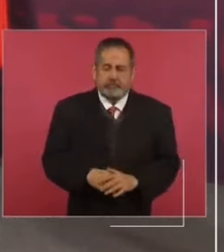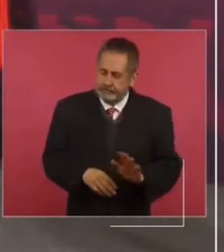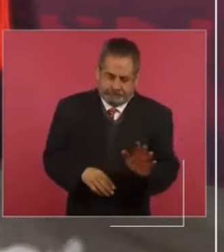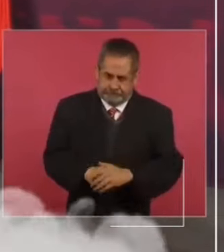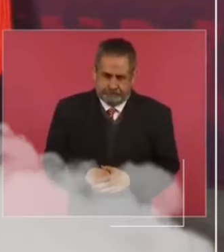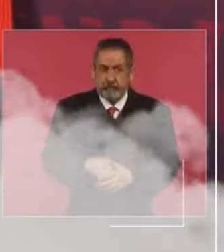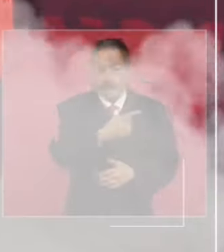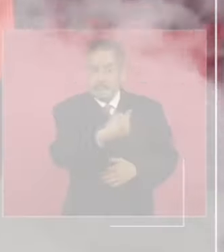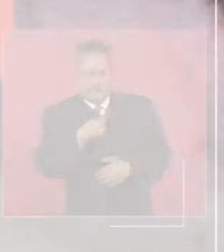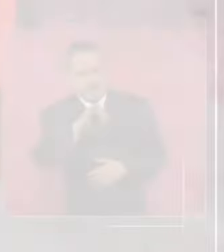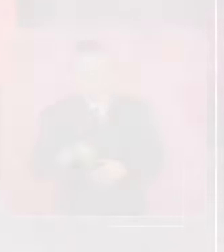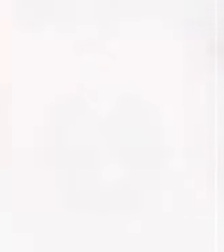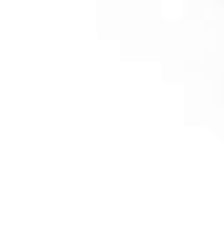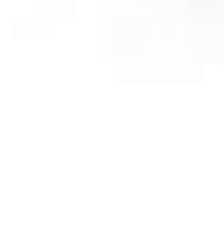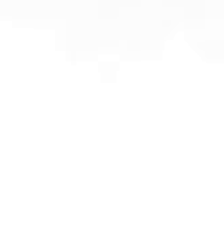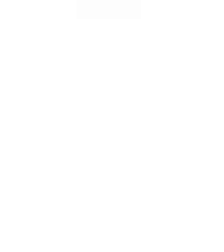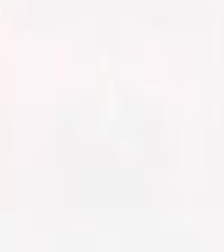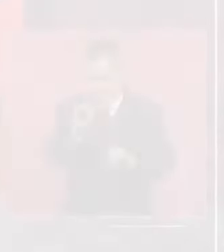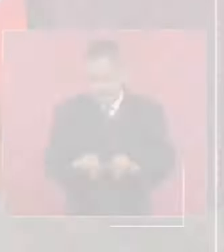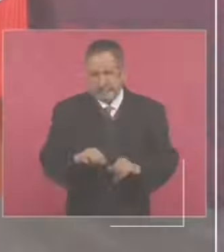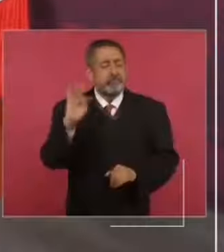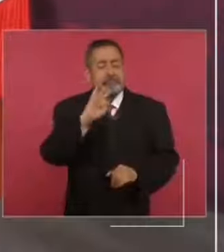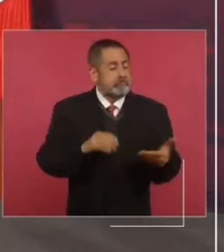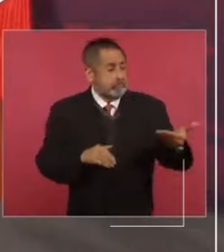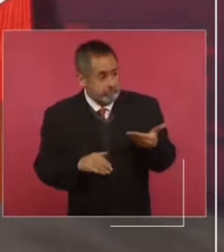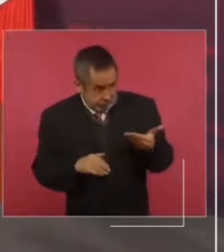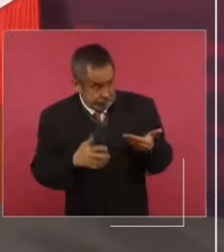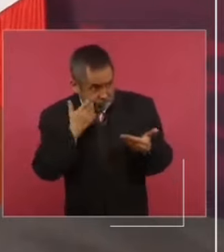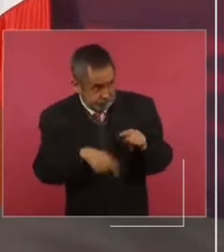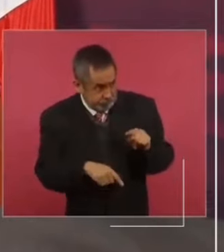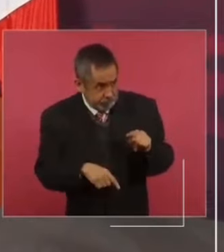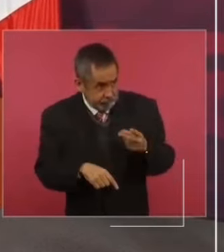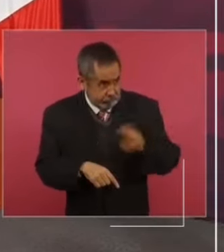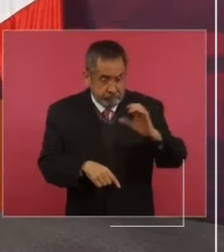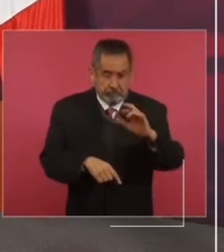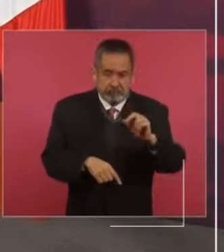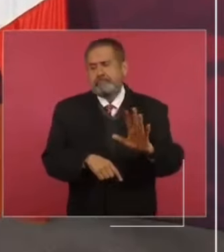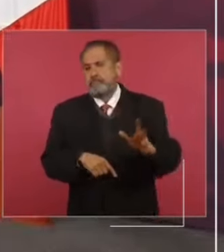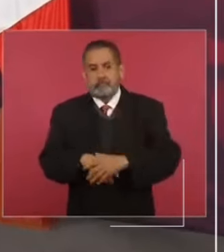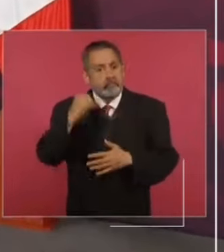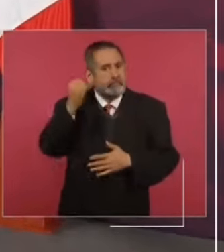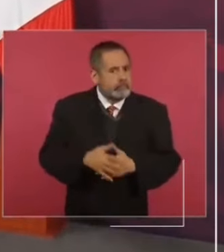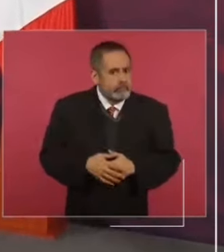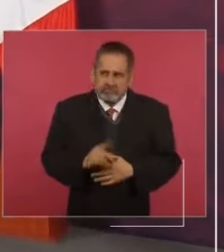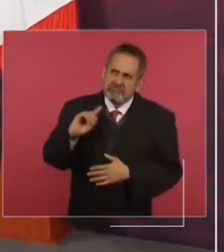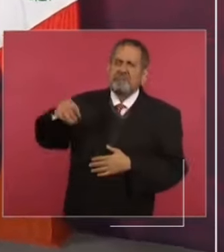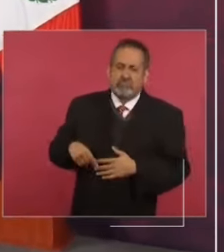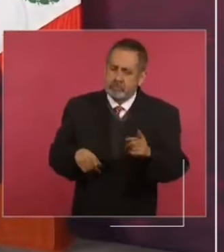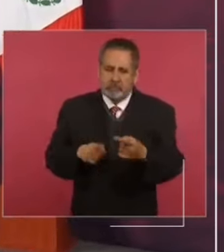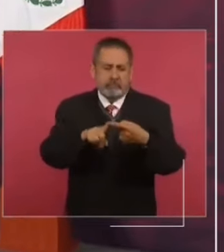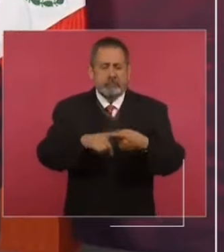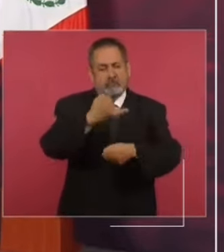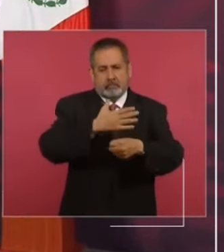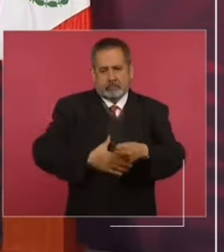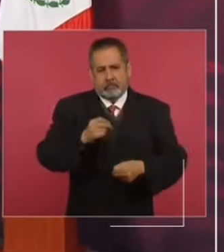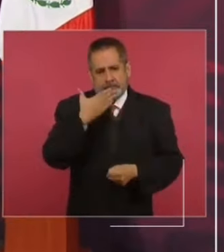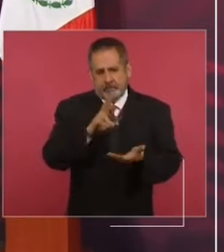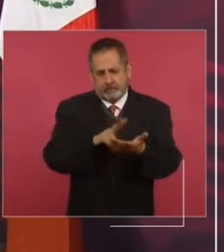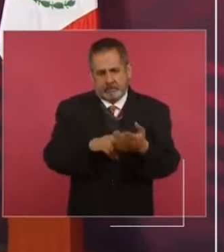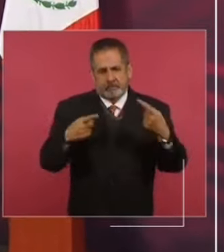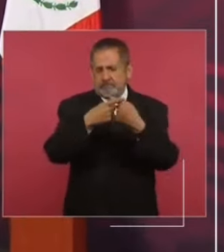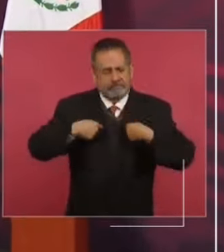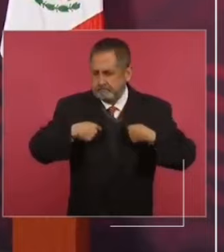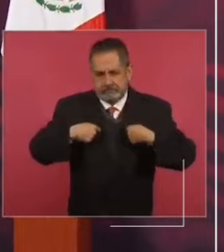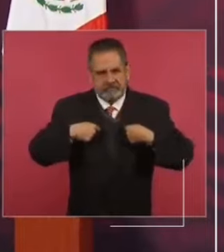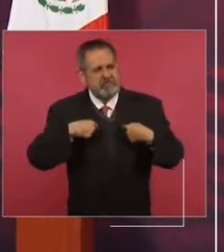nunca, Olegario. Pero si me lo planteara y se va Ciro, imagínense. Primero, es una injusticia. Eso es contrario a